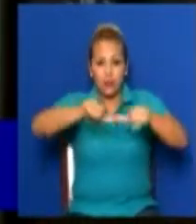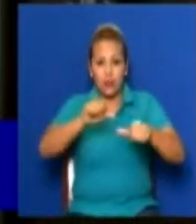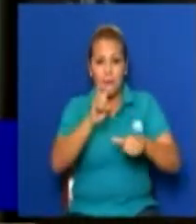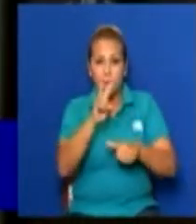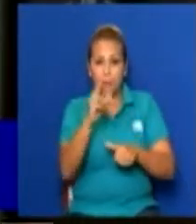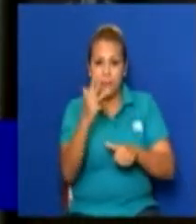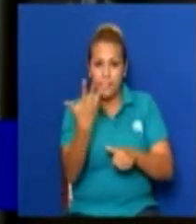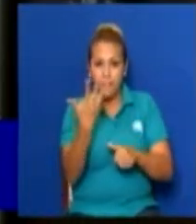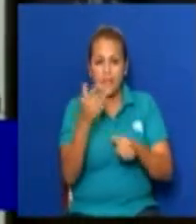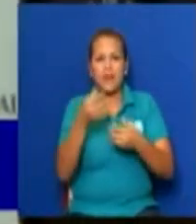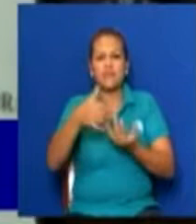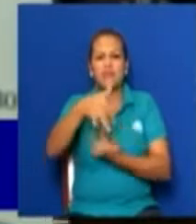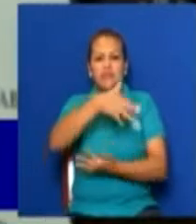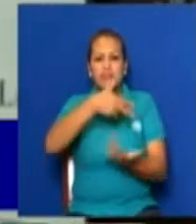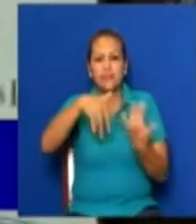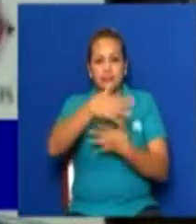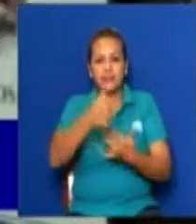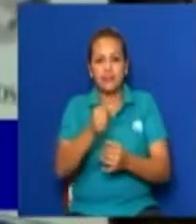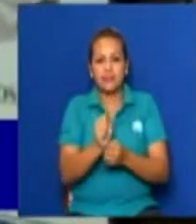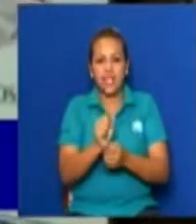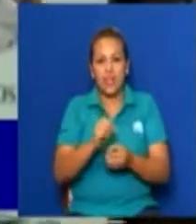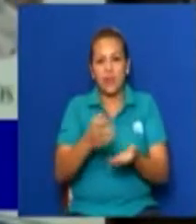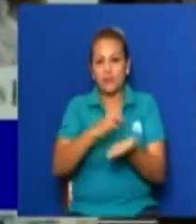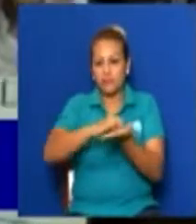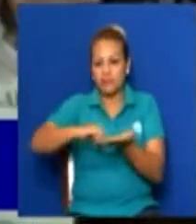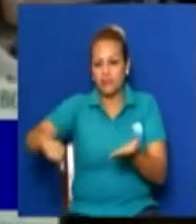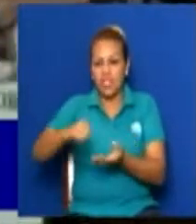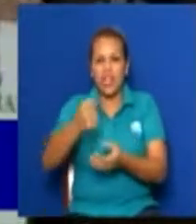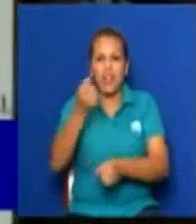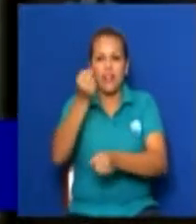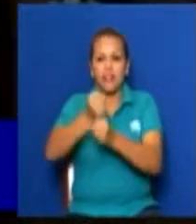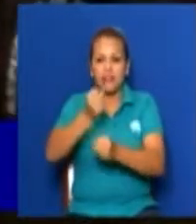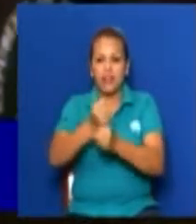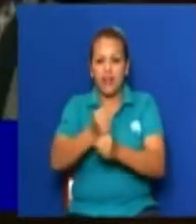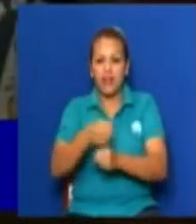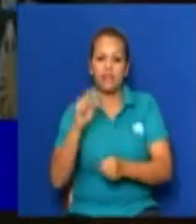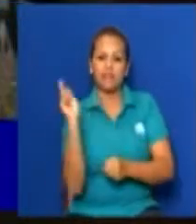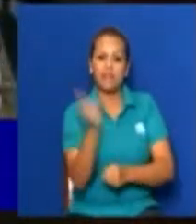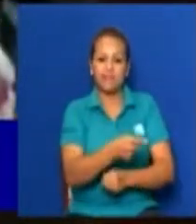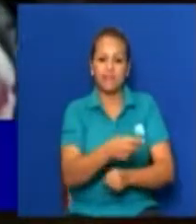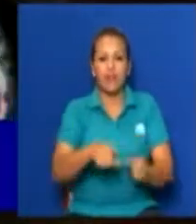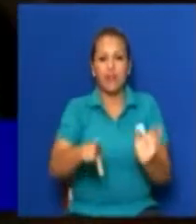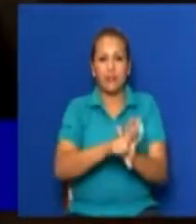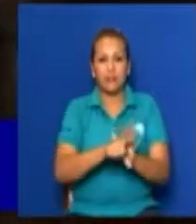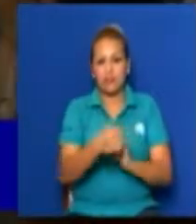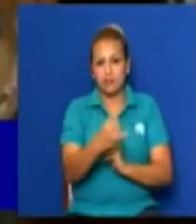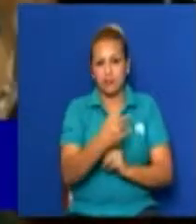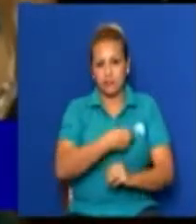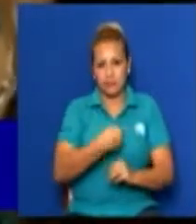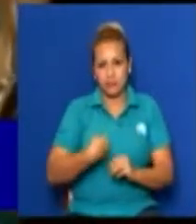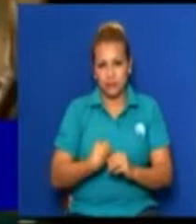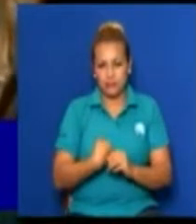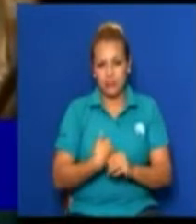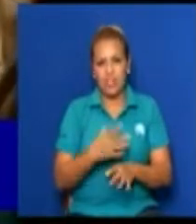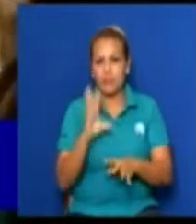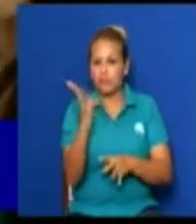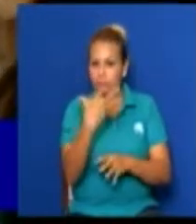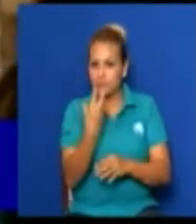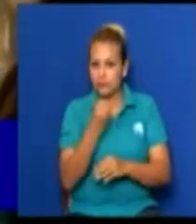está relacionado con la eliminación del trabajo forzoso y obligatorio en todas sus